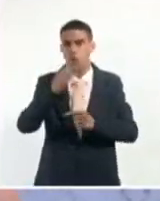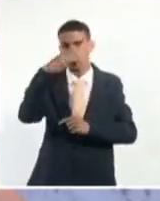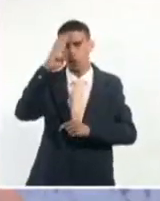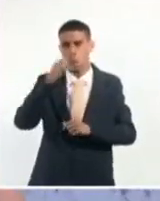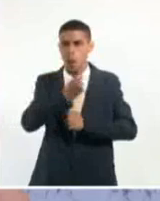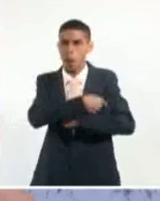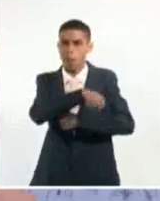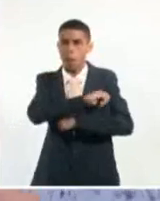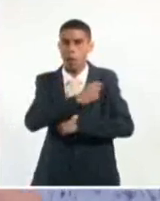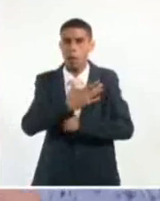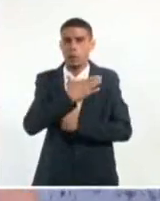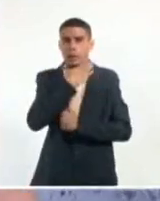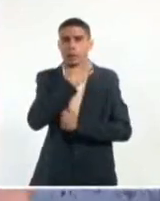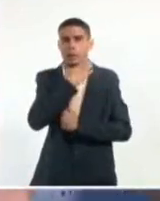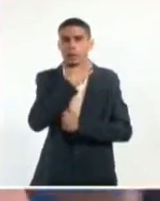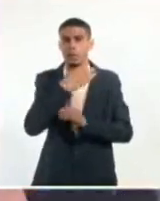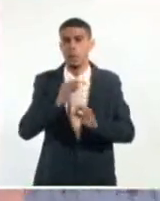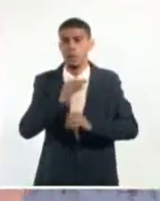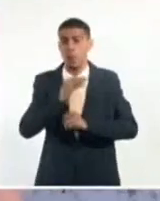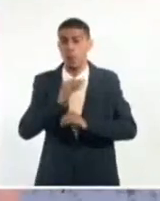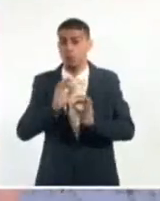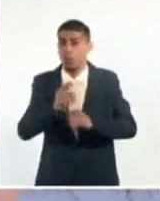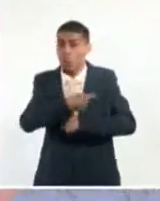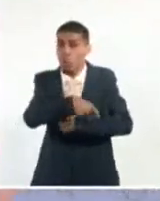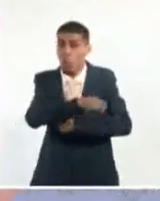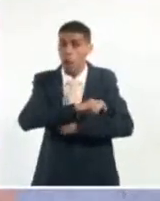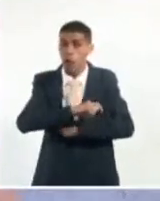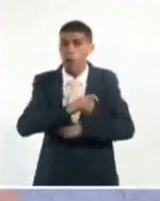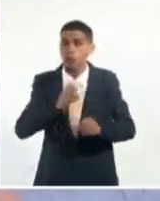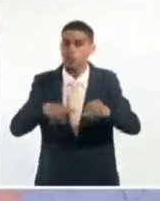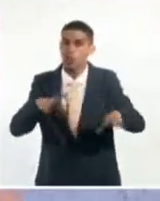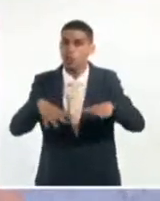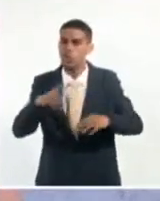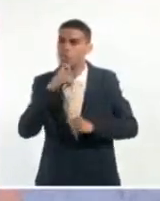vea en una situación que genere